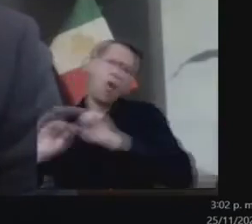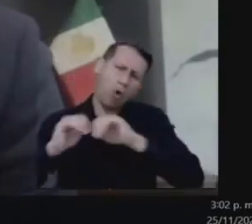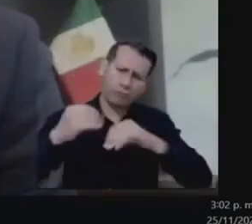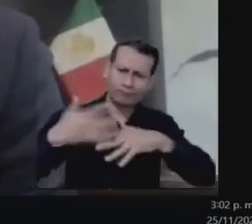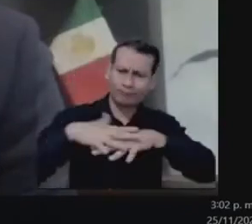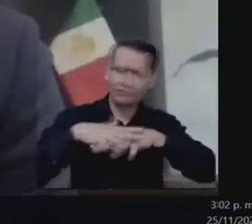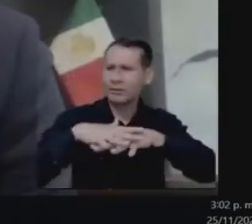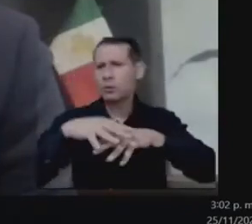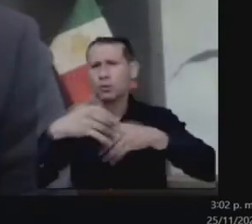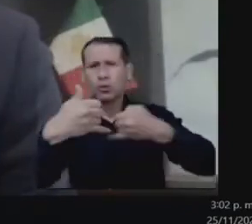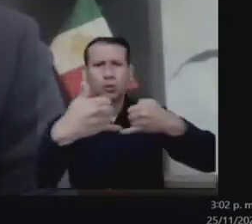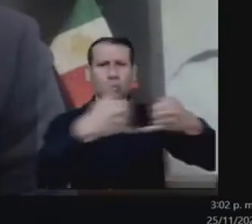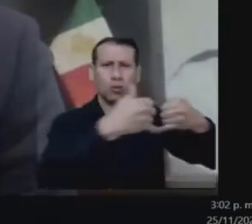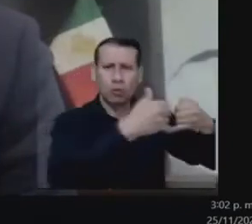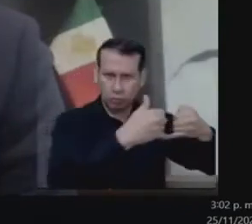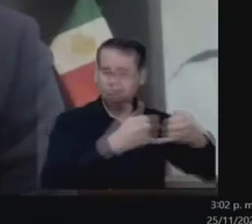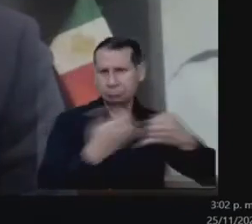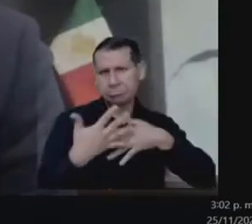comunitarias y